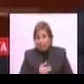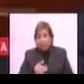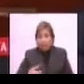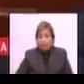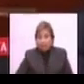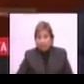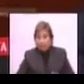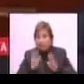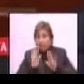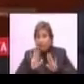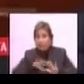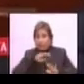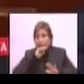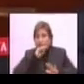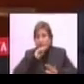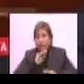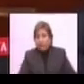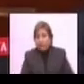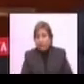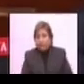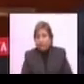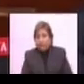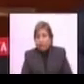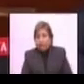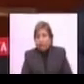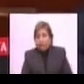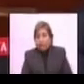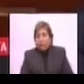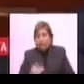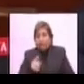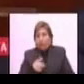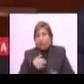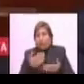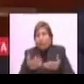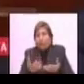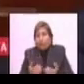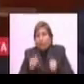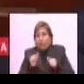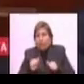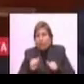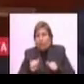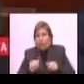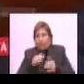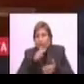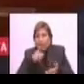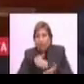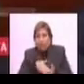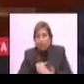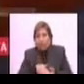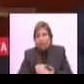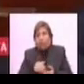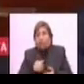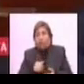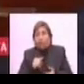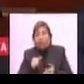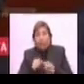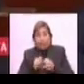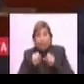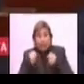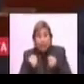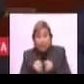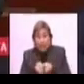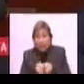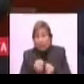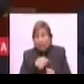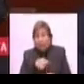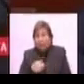se va a abstener a la hora de votar. Porque nosotros queremos mantener incólume el argumento de que una sesión en